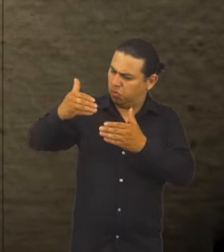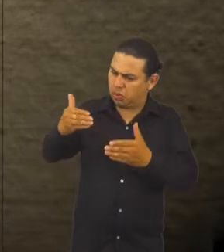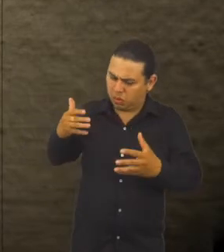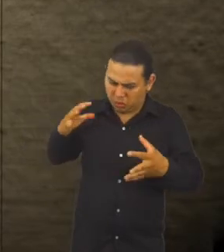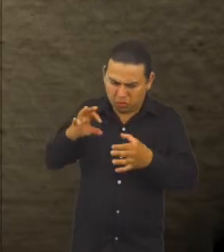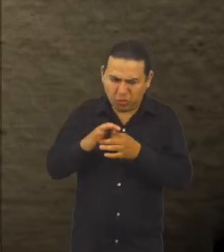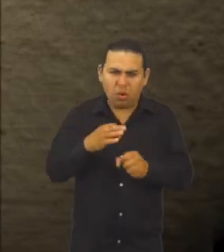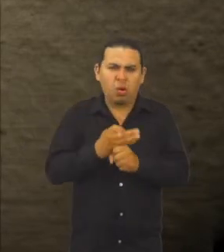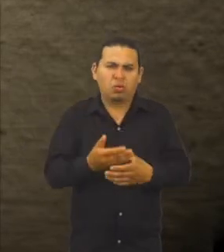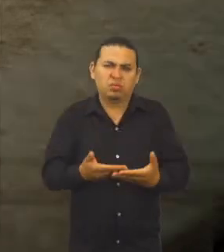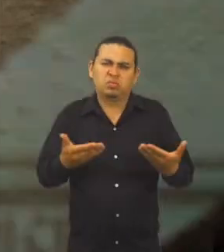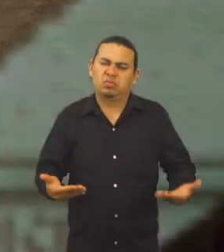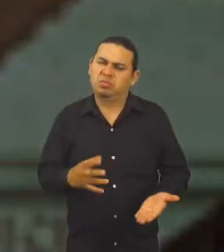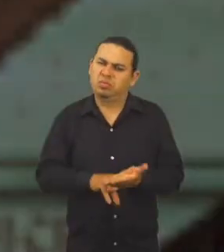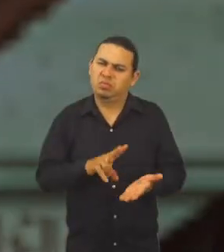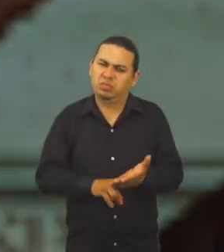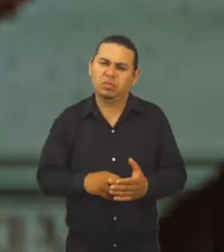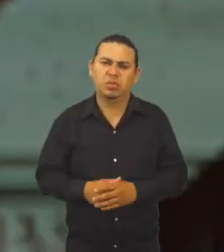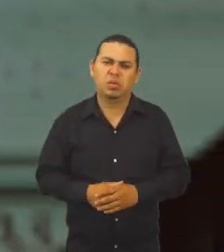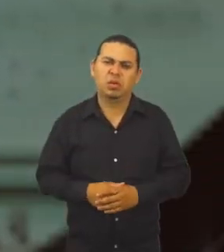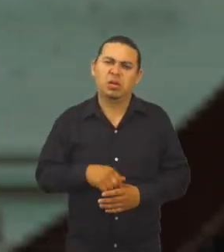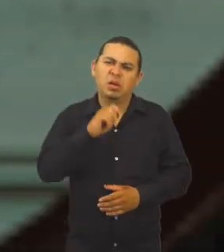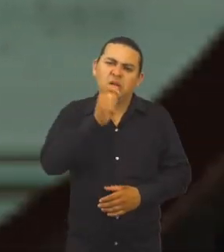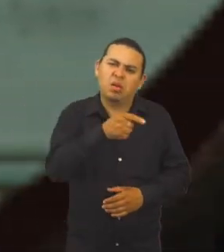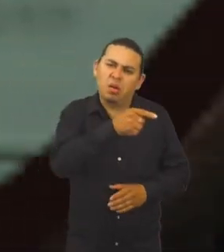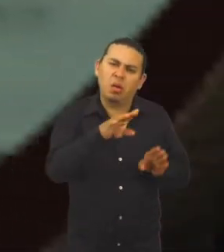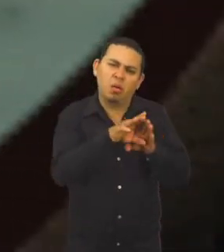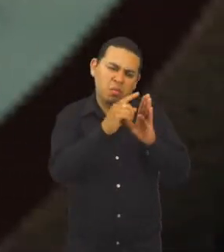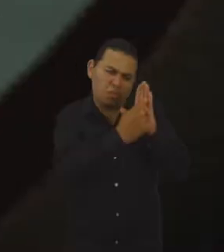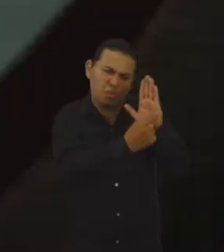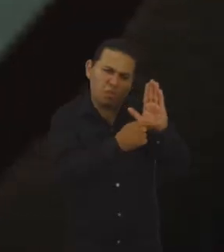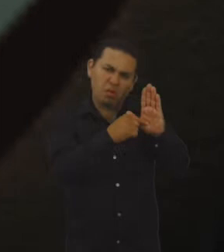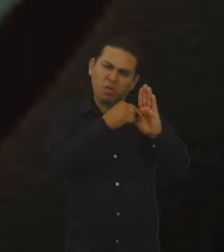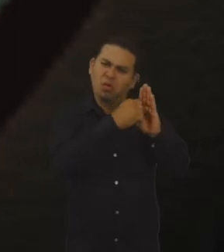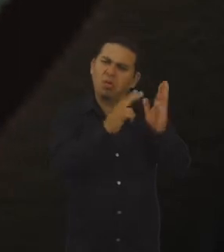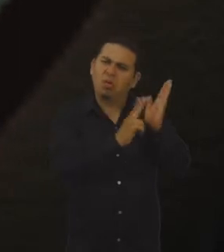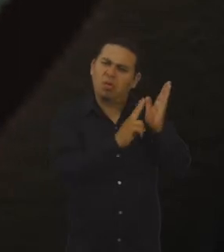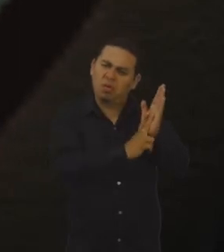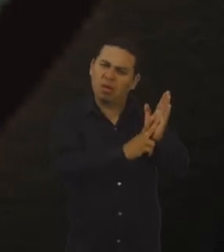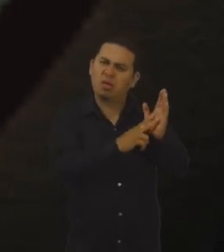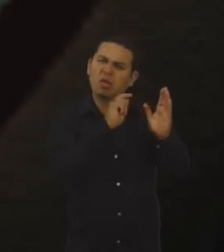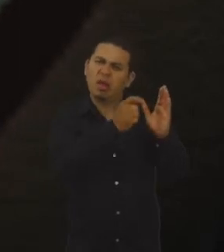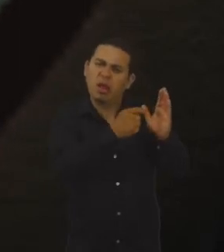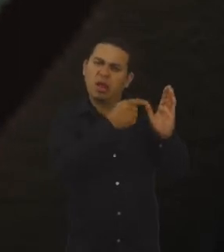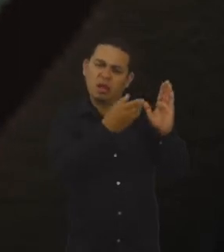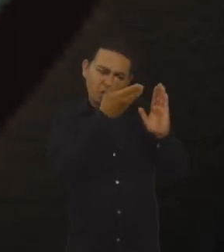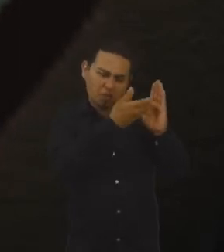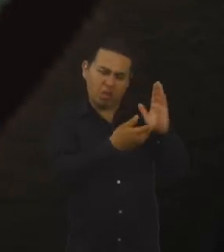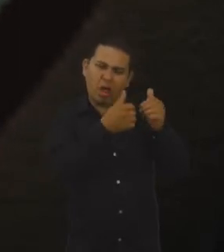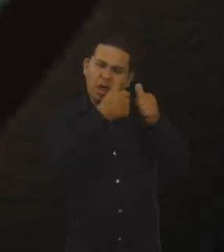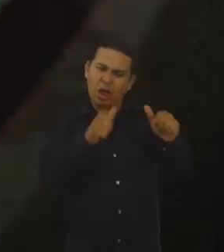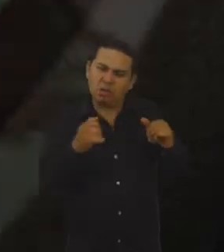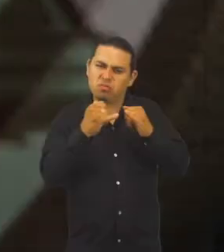el pasado con el presente cultural de Oaxaca. Del tímpano que corona el edificio del Centenario Instituto de